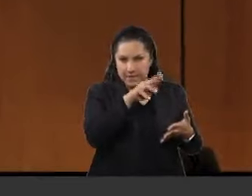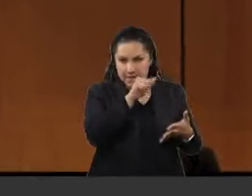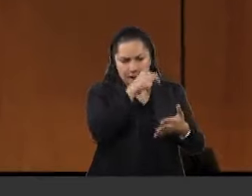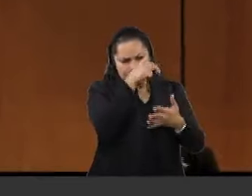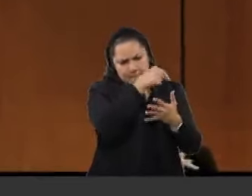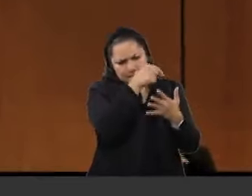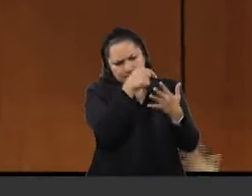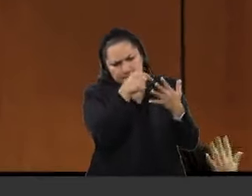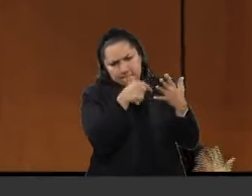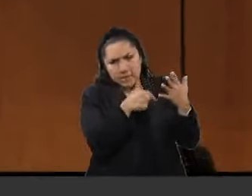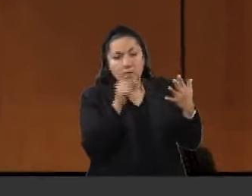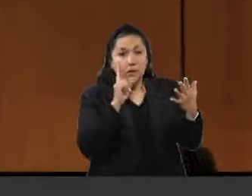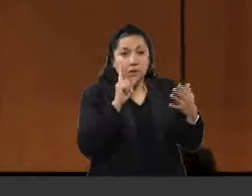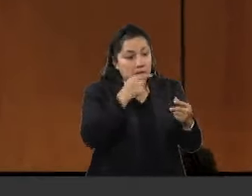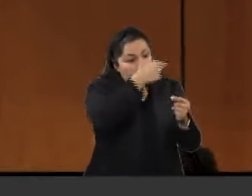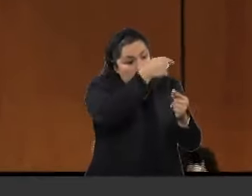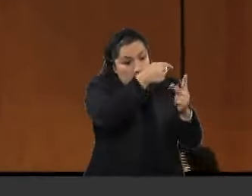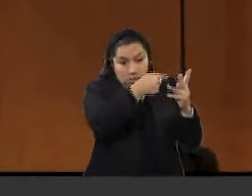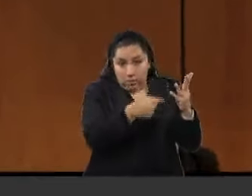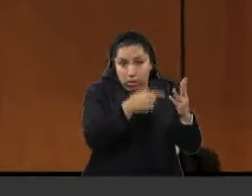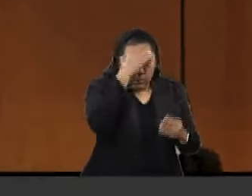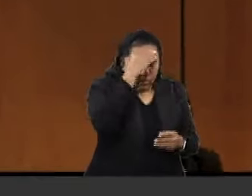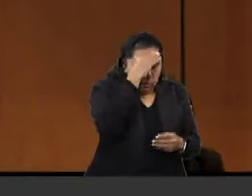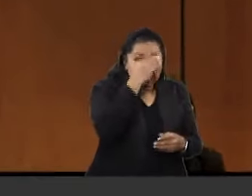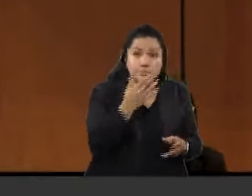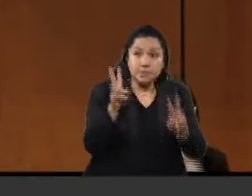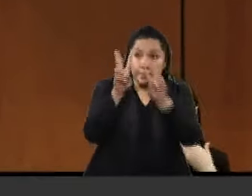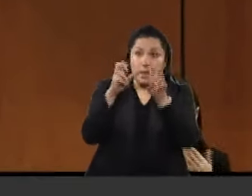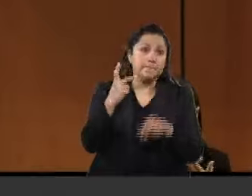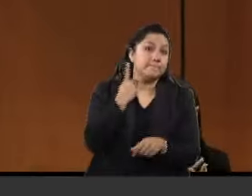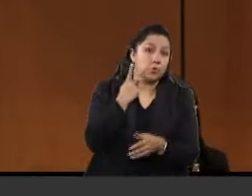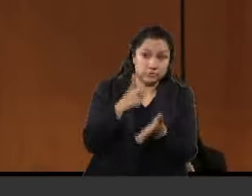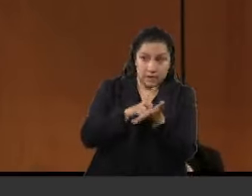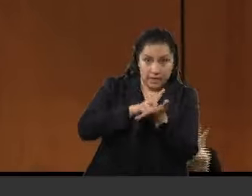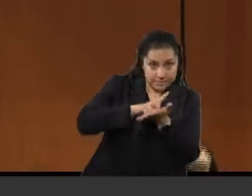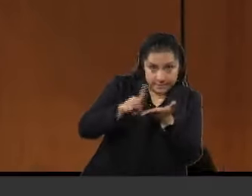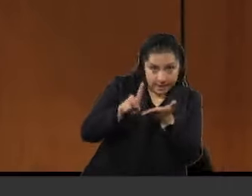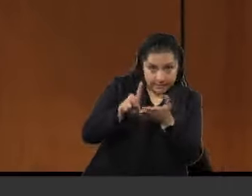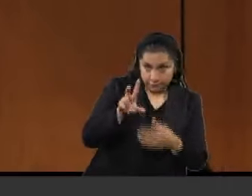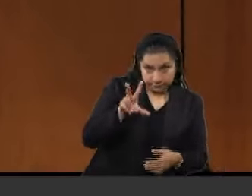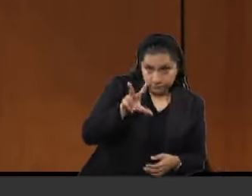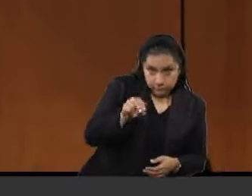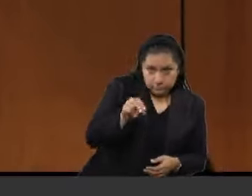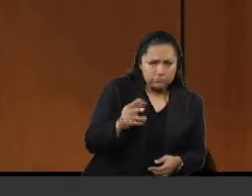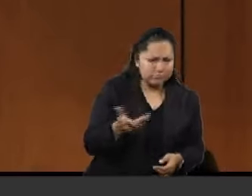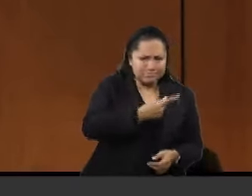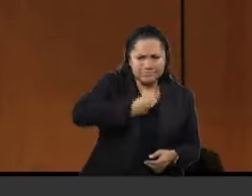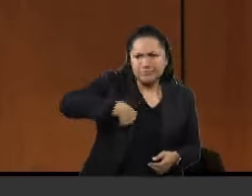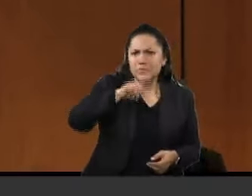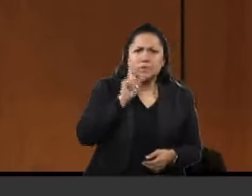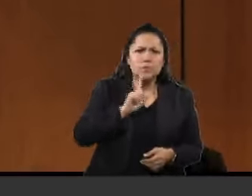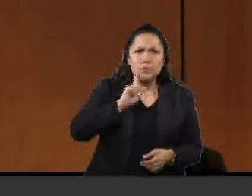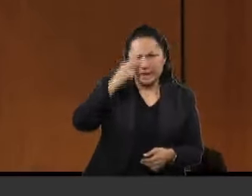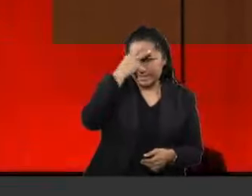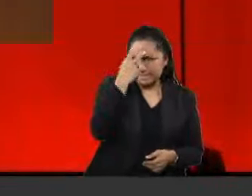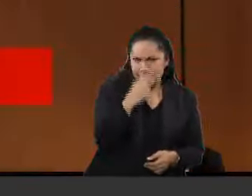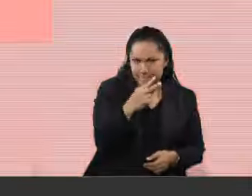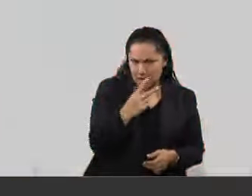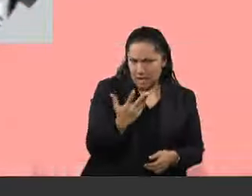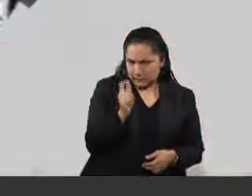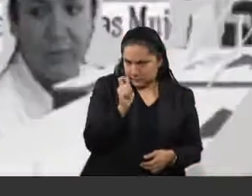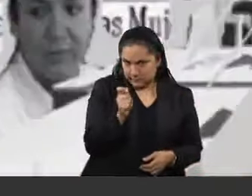Coincidieron en que sin derechos políticos las mujeres mexicanas no podíamos ser verdaderamente